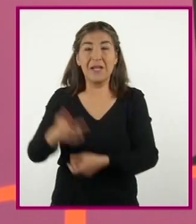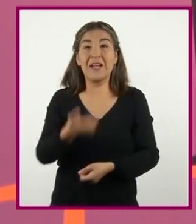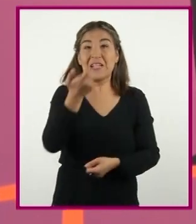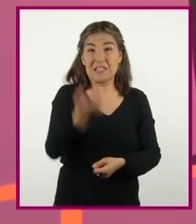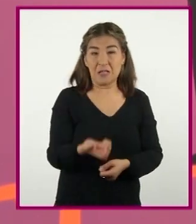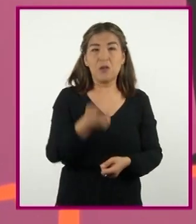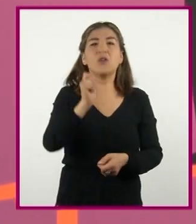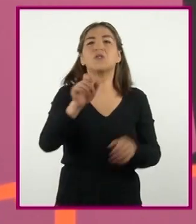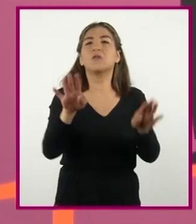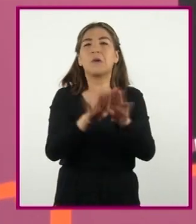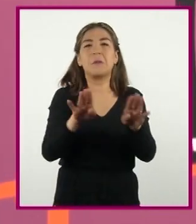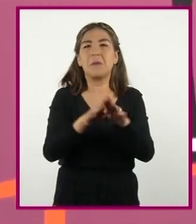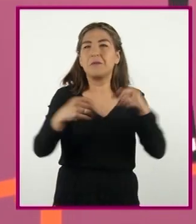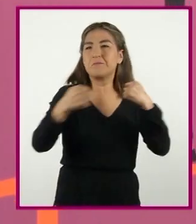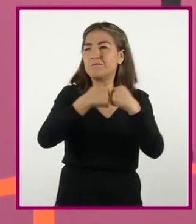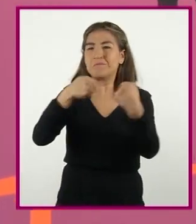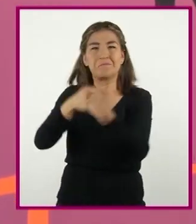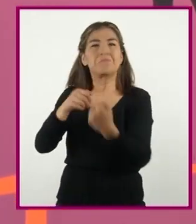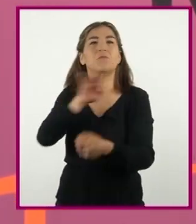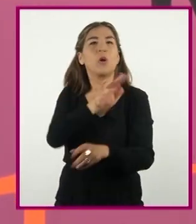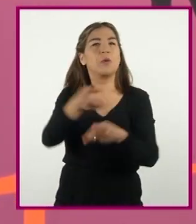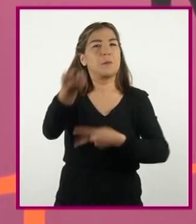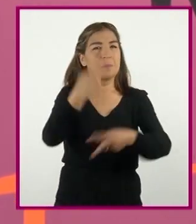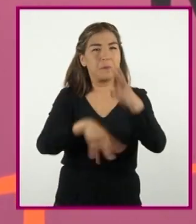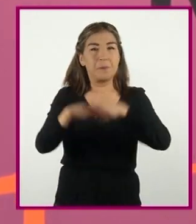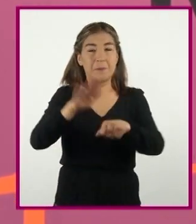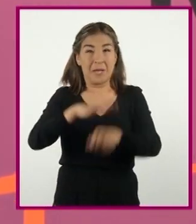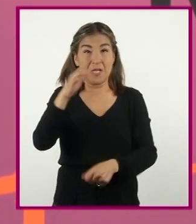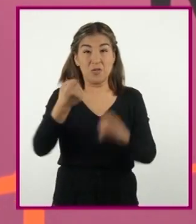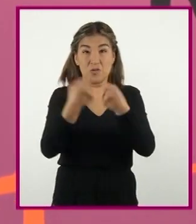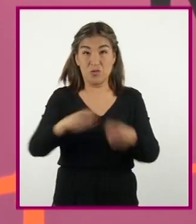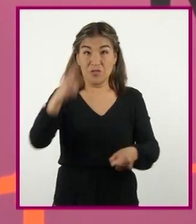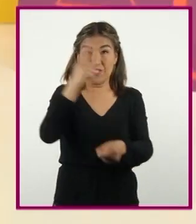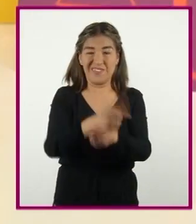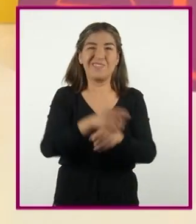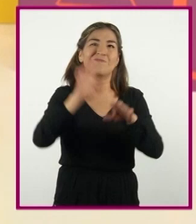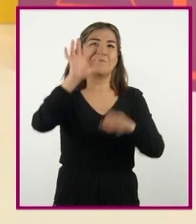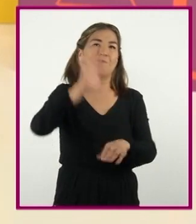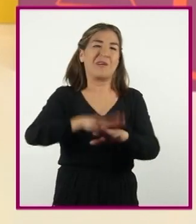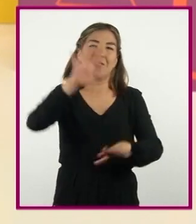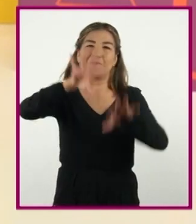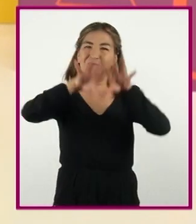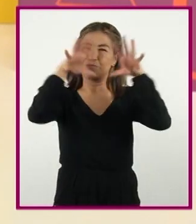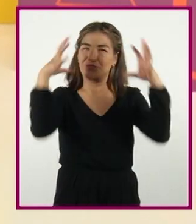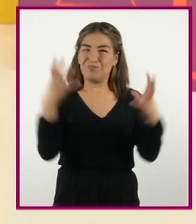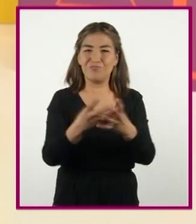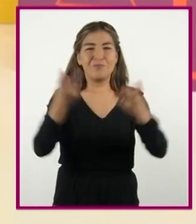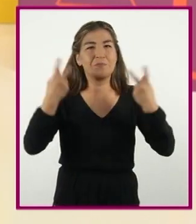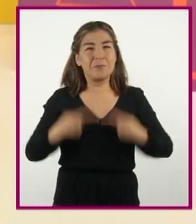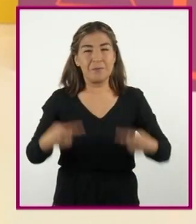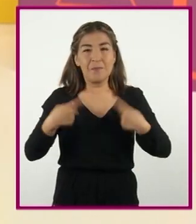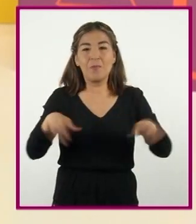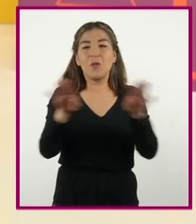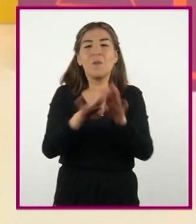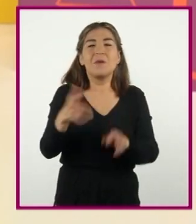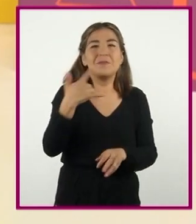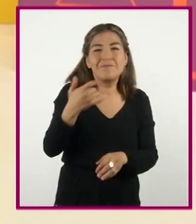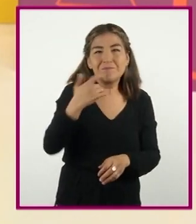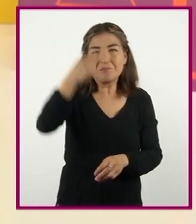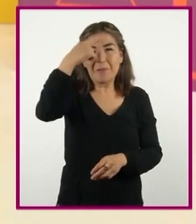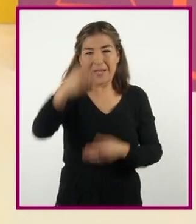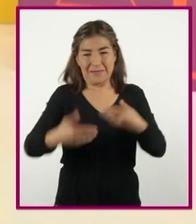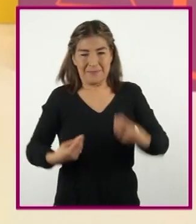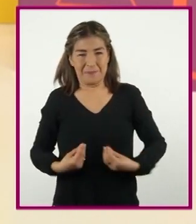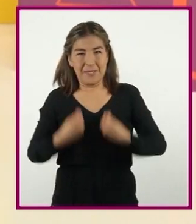menos fronteras. Estamos ya en una sociedad global. Los esfuerzos por elevar la calidad de vida